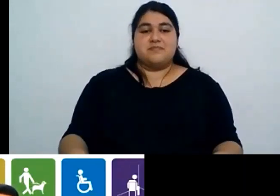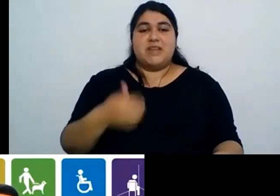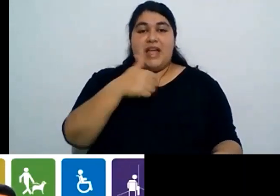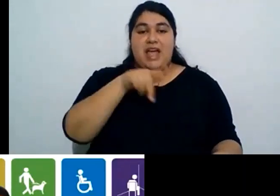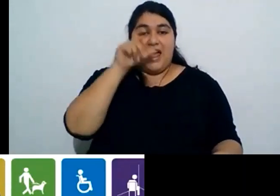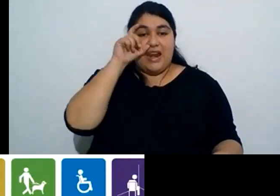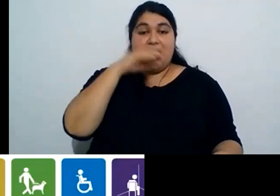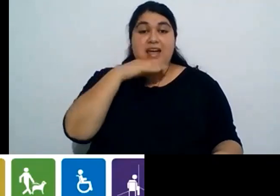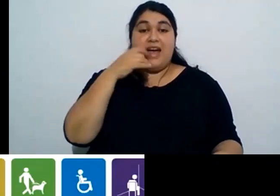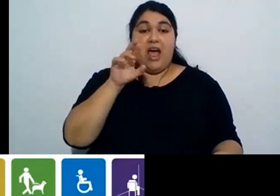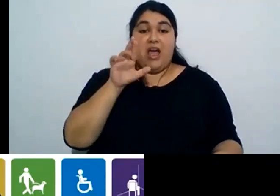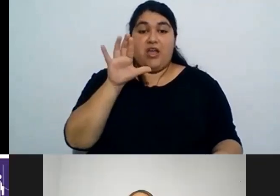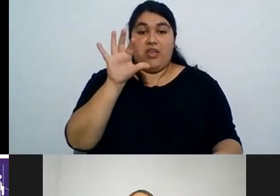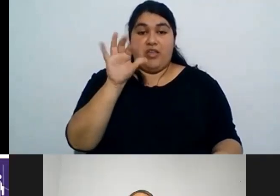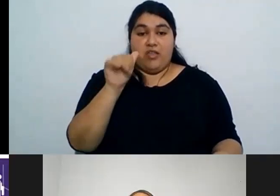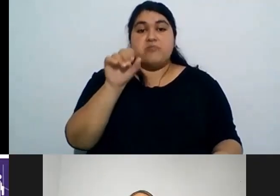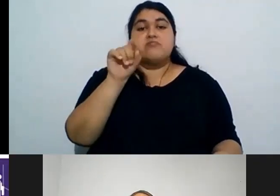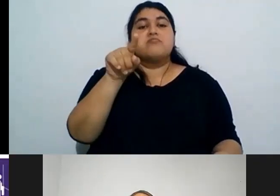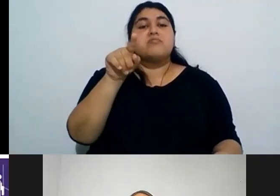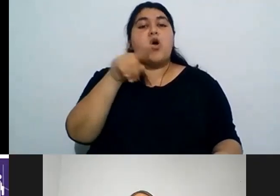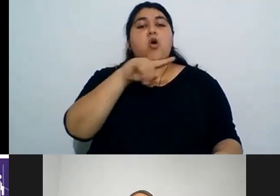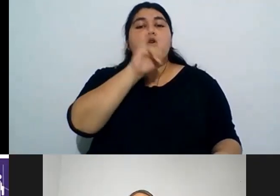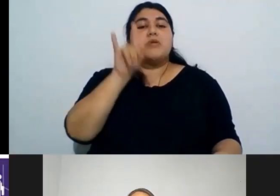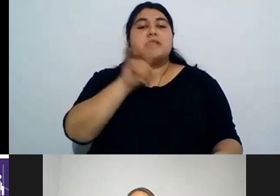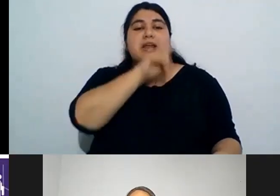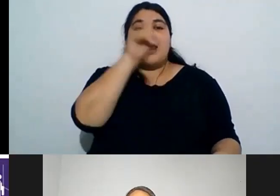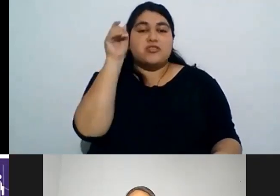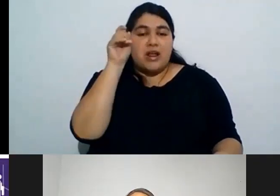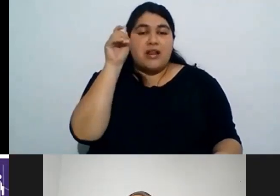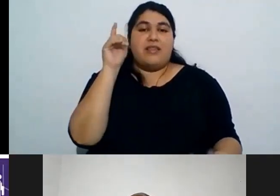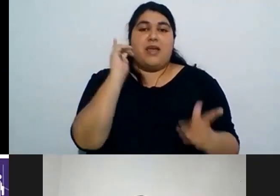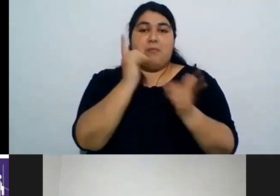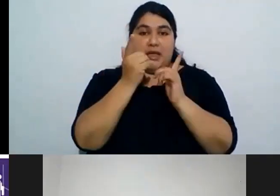la Universidad Nacional Autónoma de México.